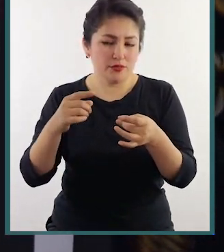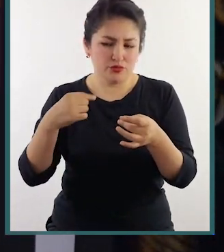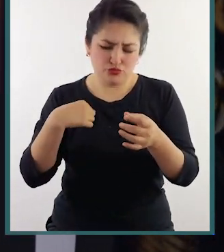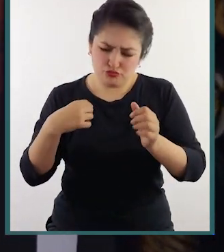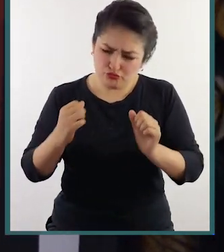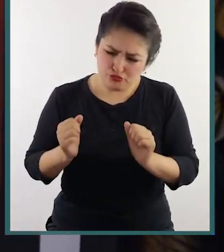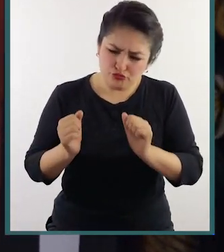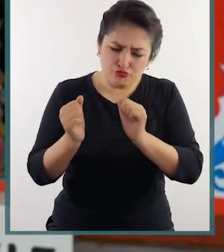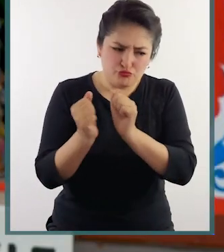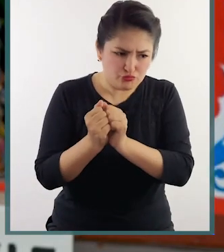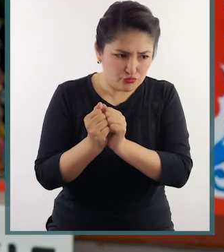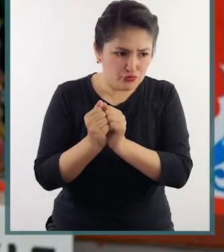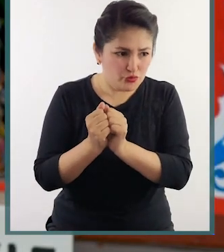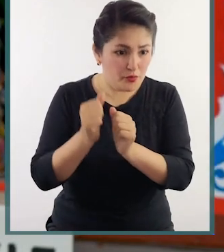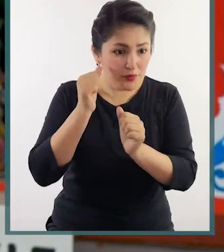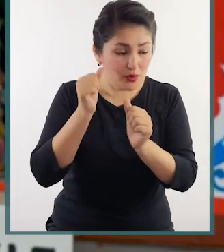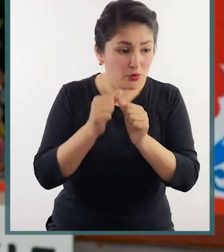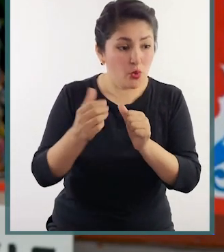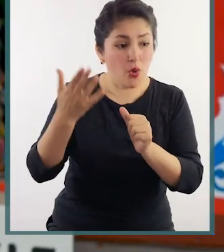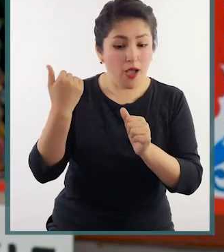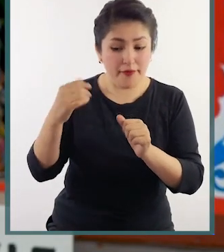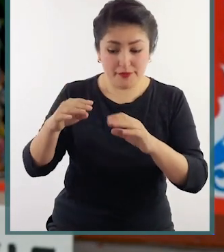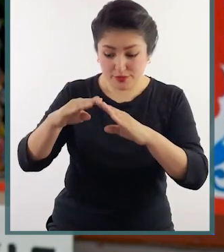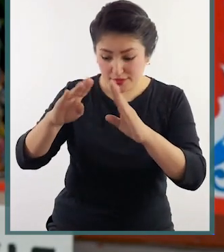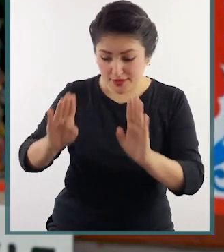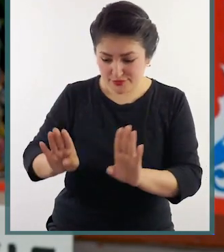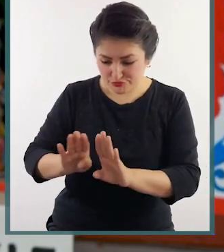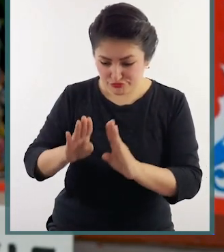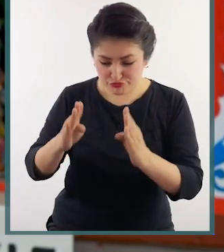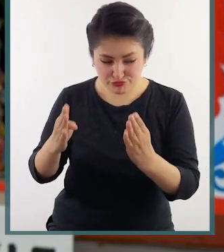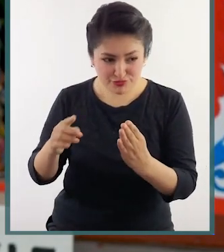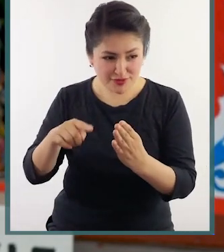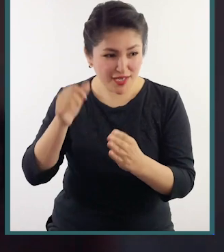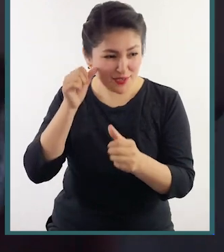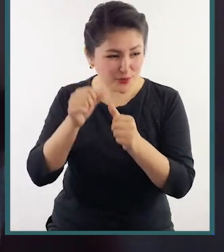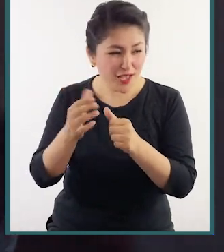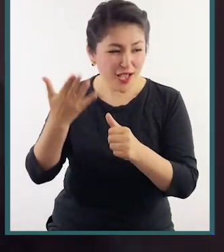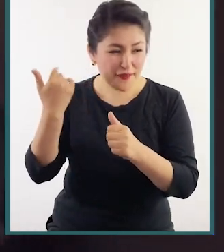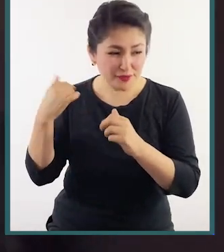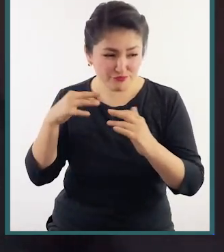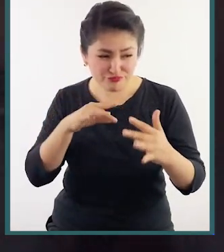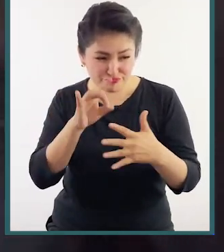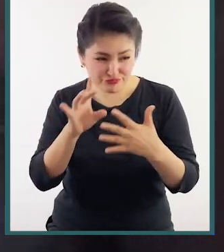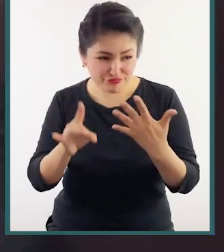a ellos. Igual hicimos también el retablo del bolivariano.